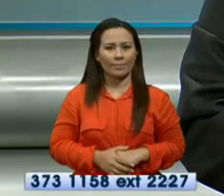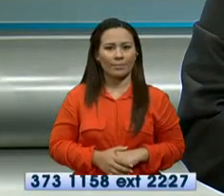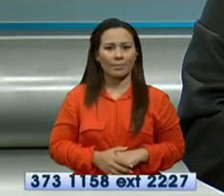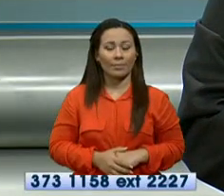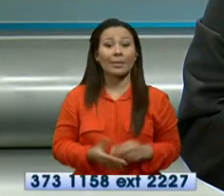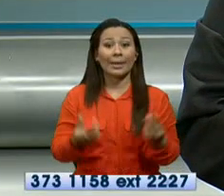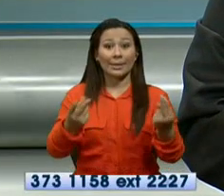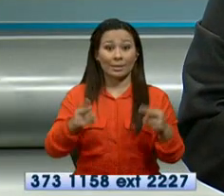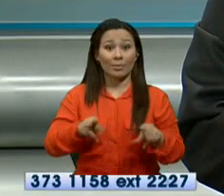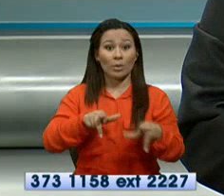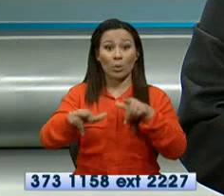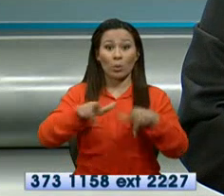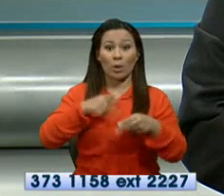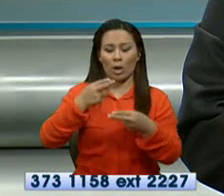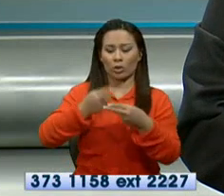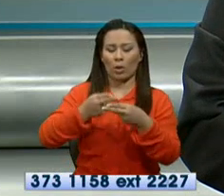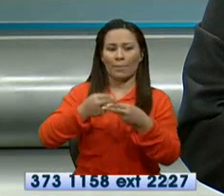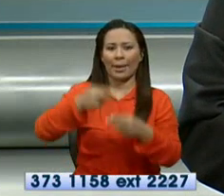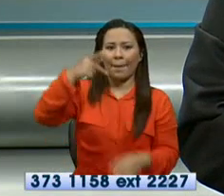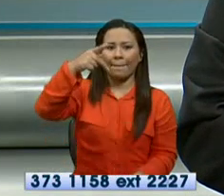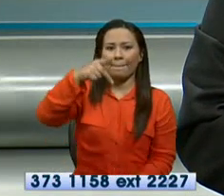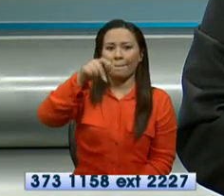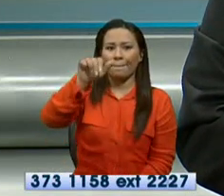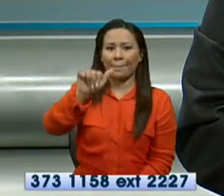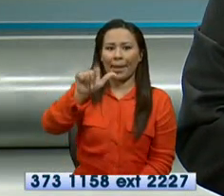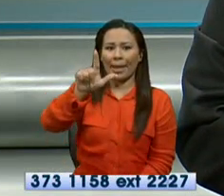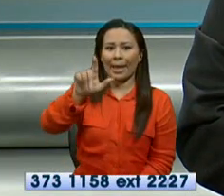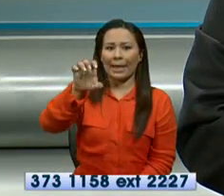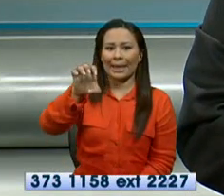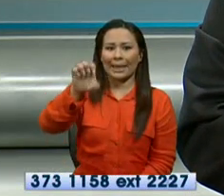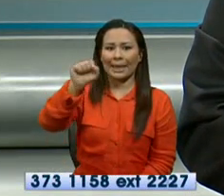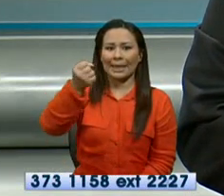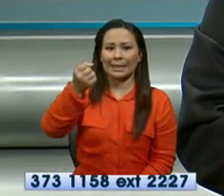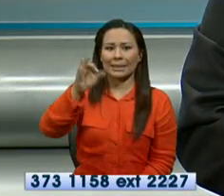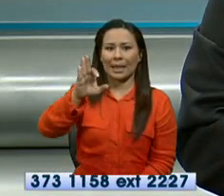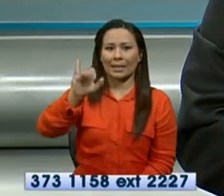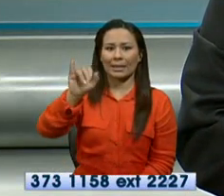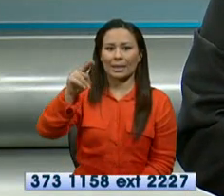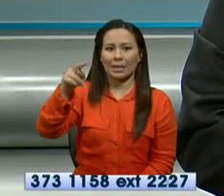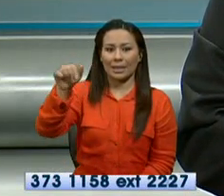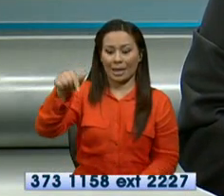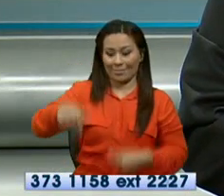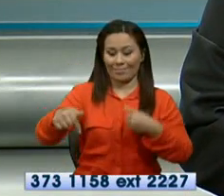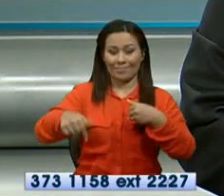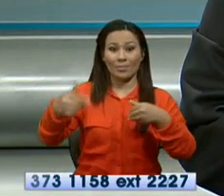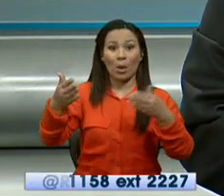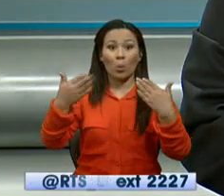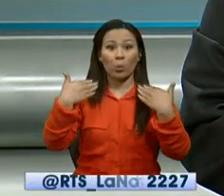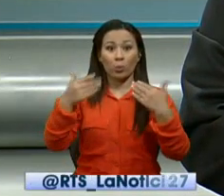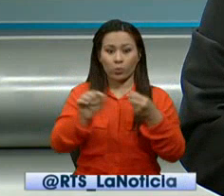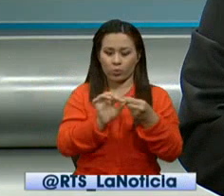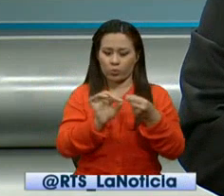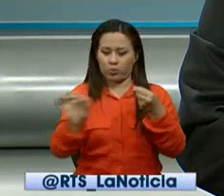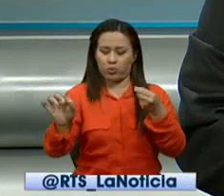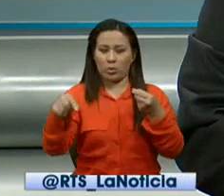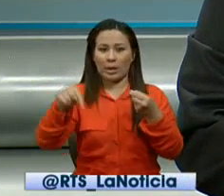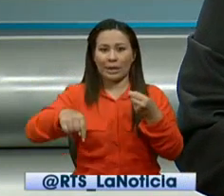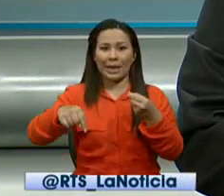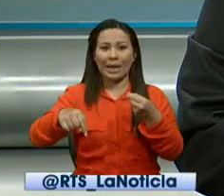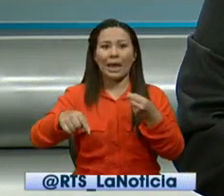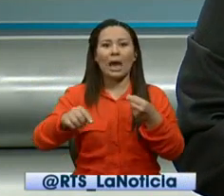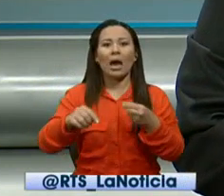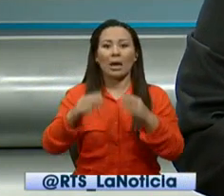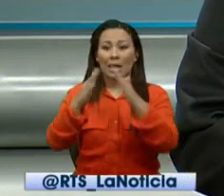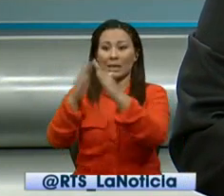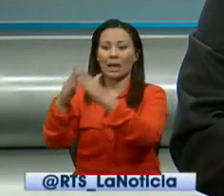Y también en el Cantón Palestina, provincia del Guayas, 10 recintos quedaron aislados tras el desbordamiento del río